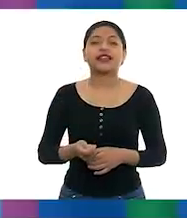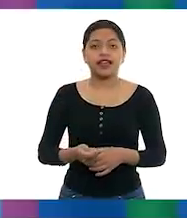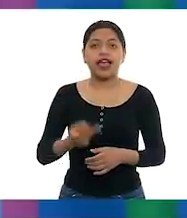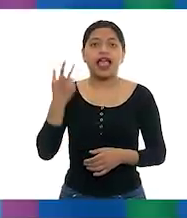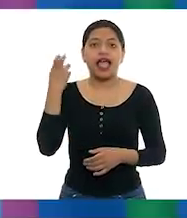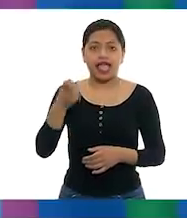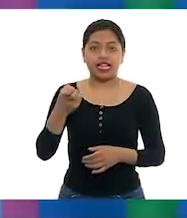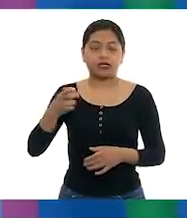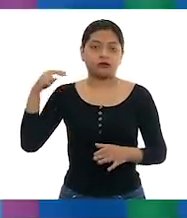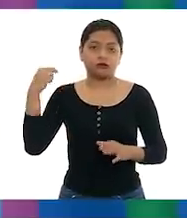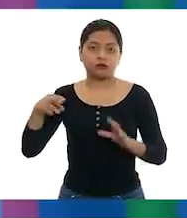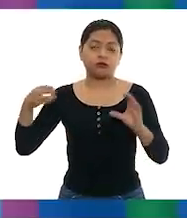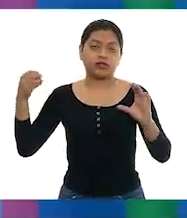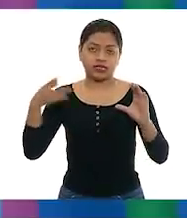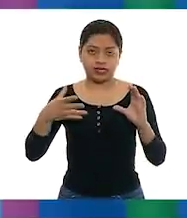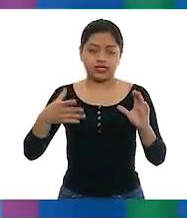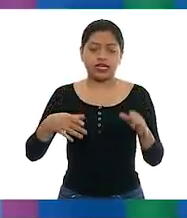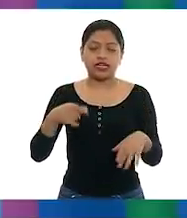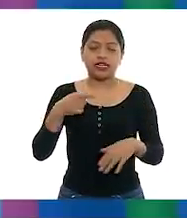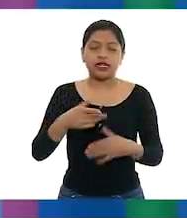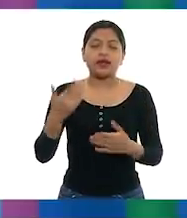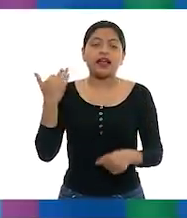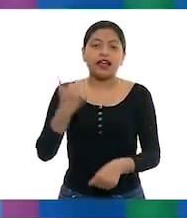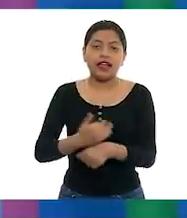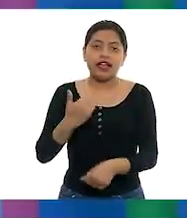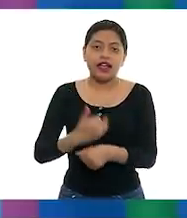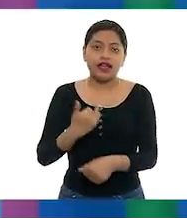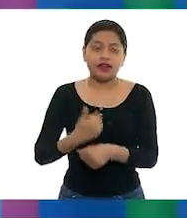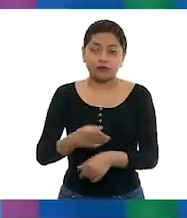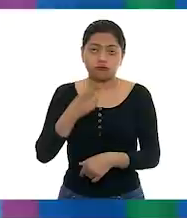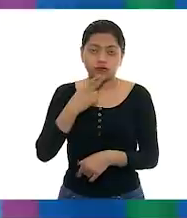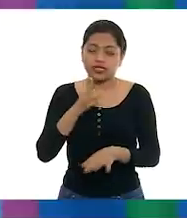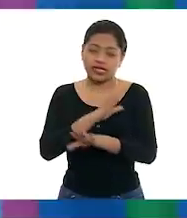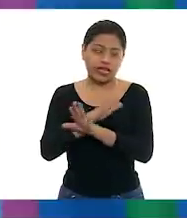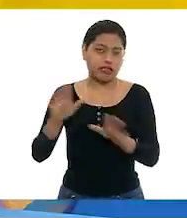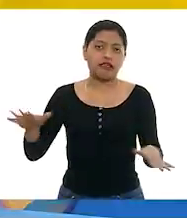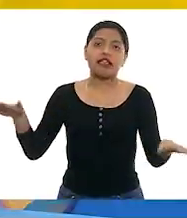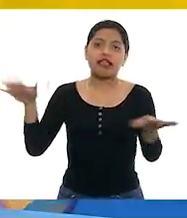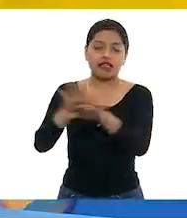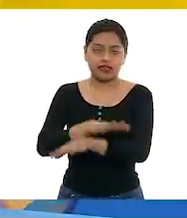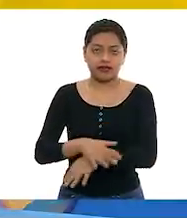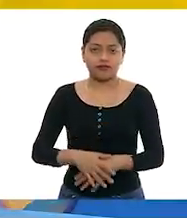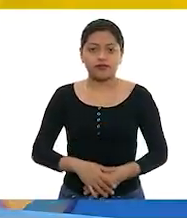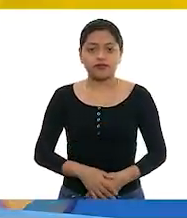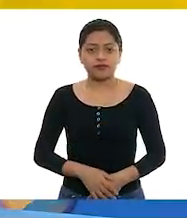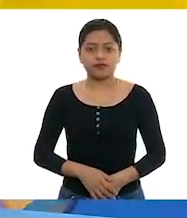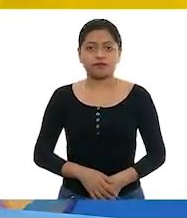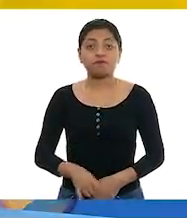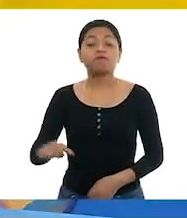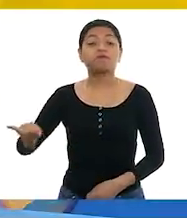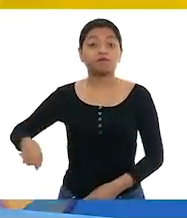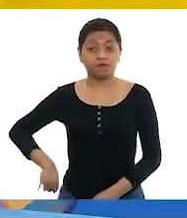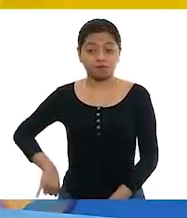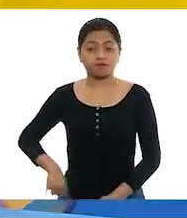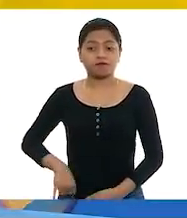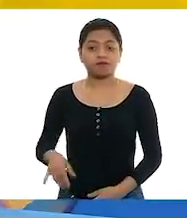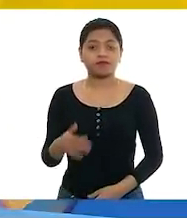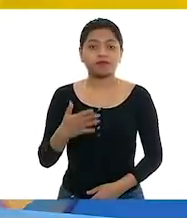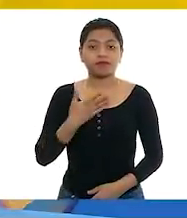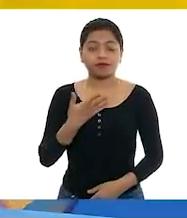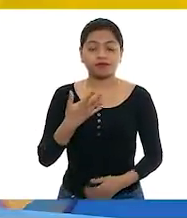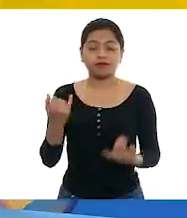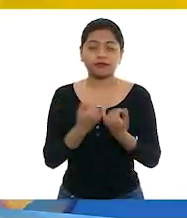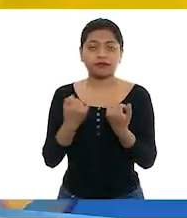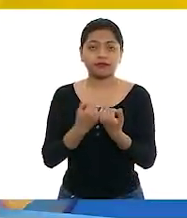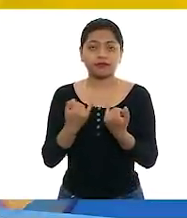dio al término hace mucho tiempo, pero actualmente casi no se usa así. Ah, no. Qué interesante. Pero bueno,